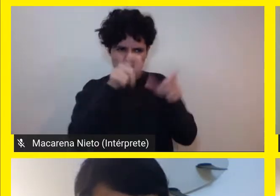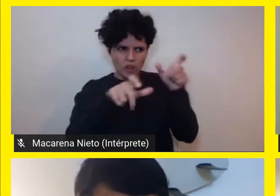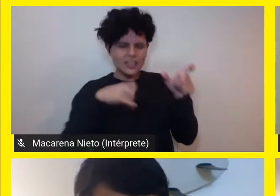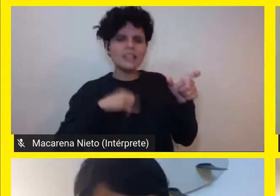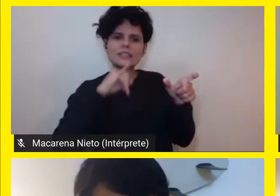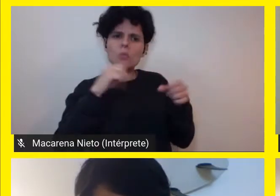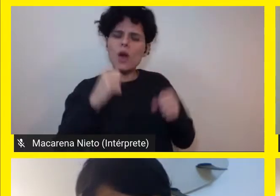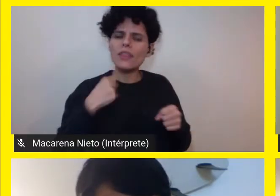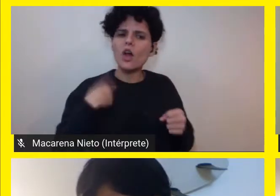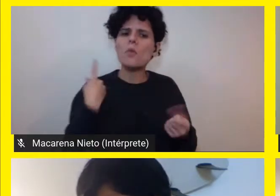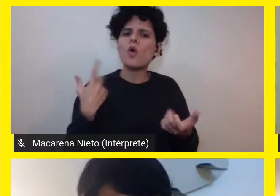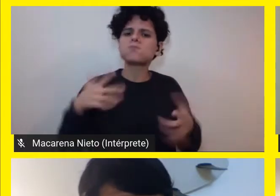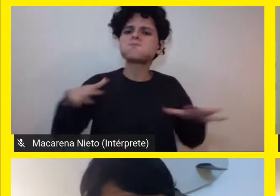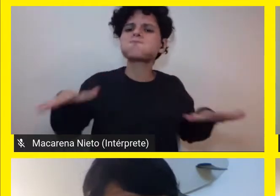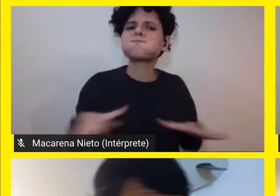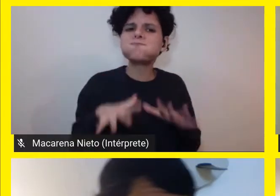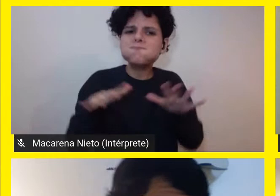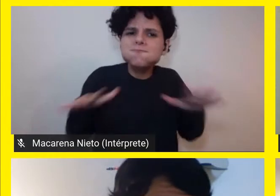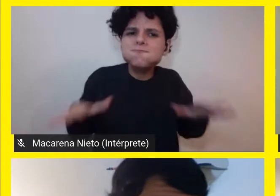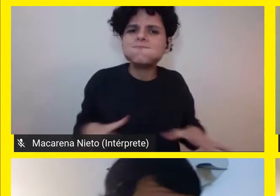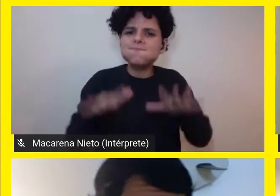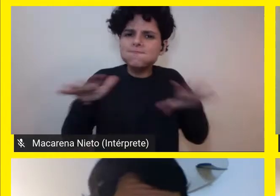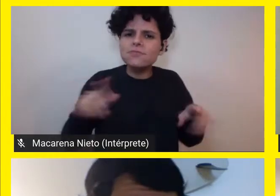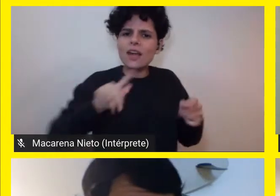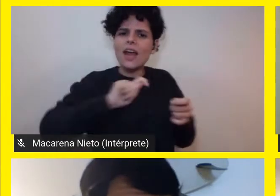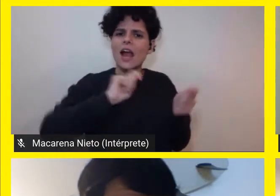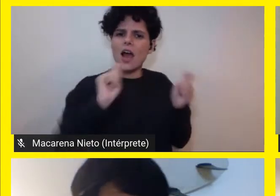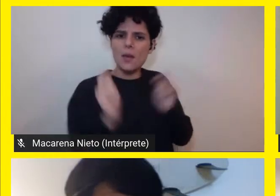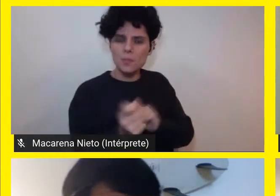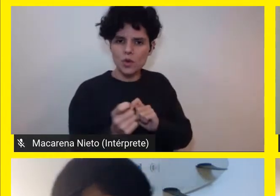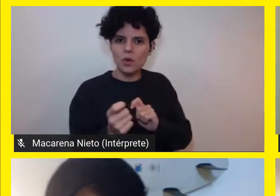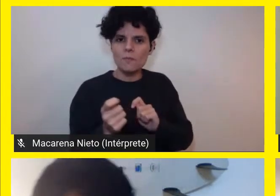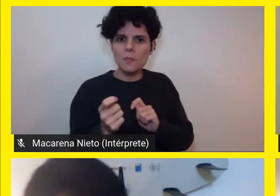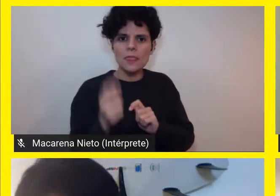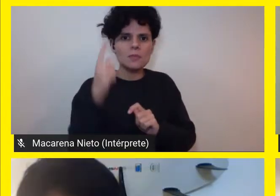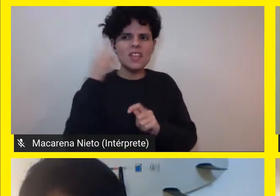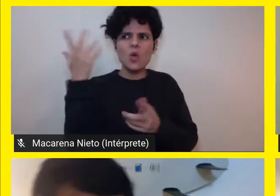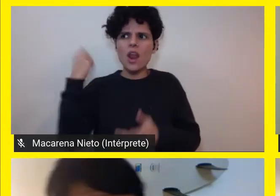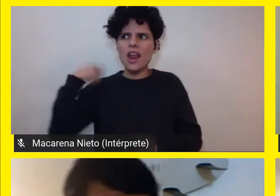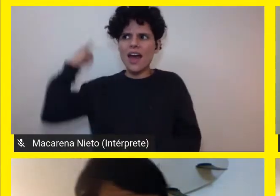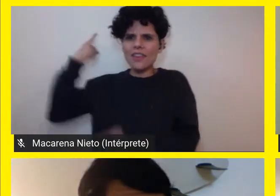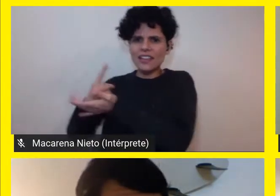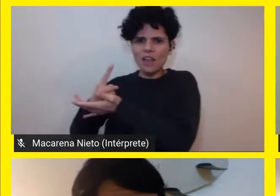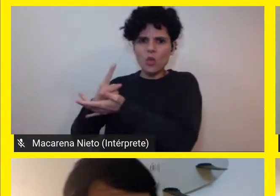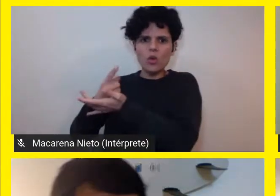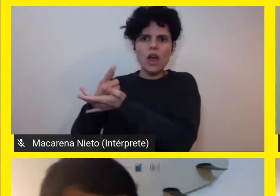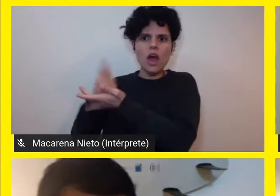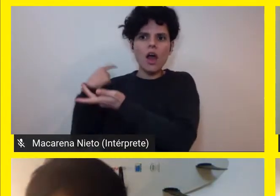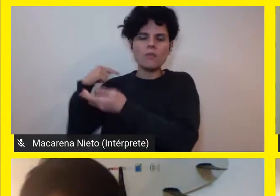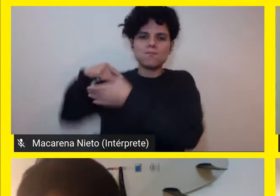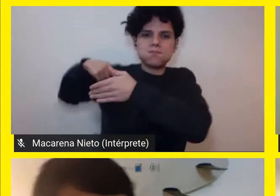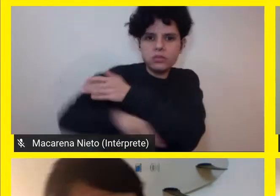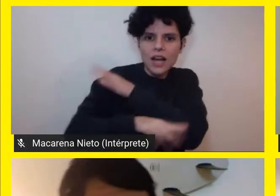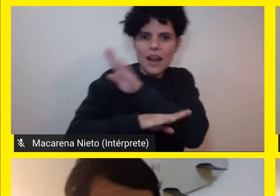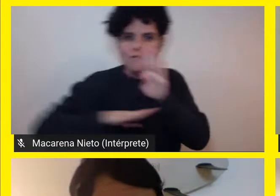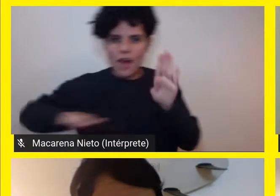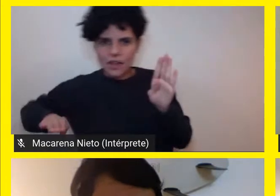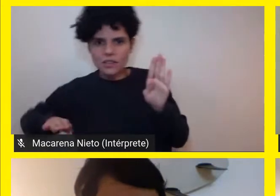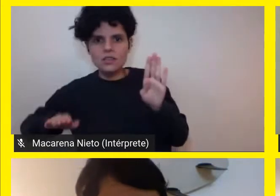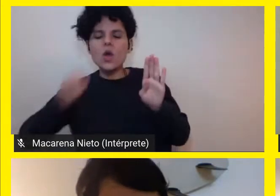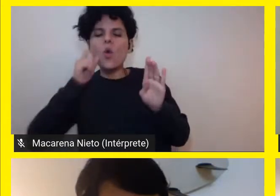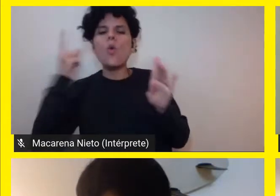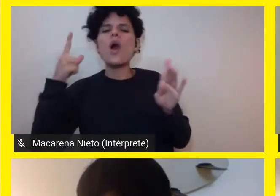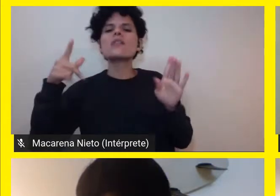de unas condiciones, de una sociedad estructurada en base a una dictadura, con un modelo capitalista que en definitiva deja de